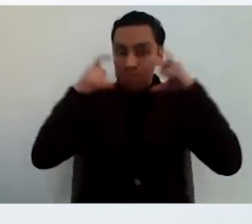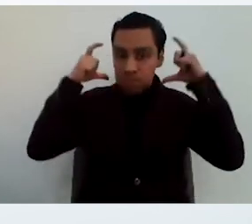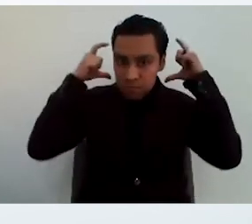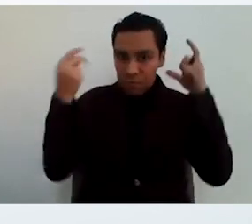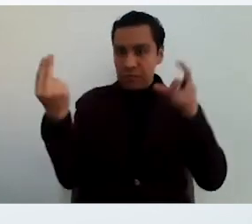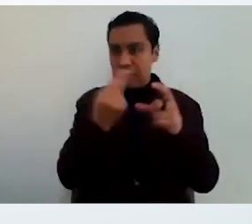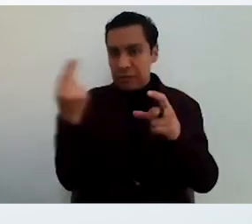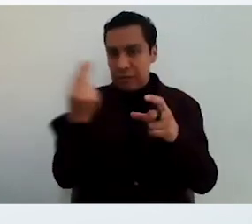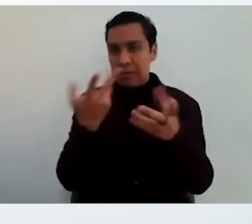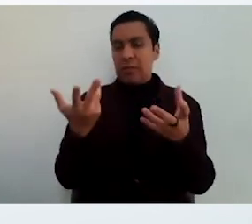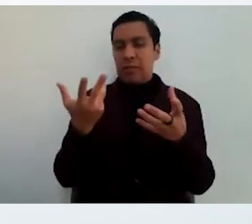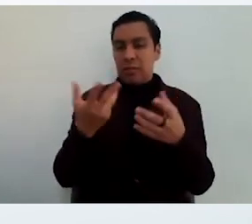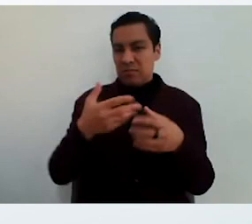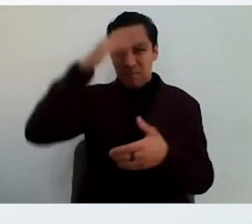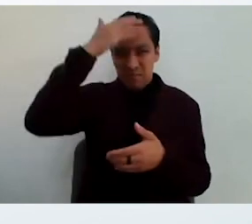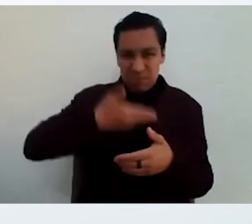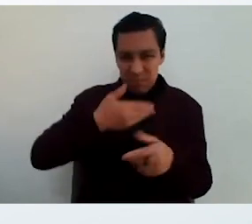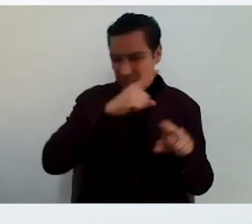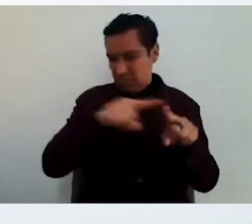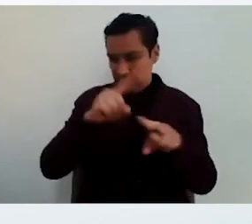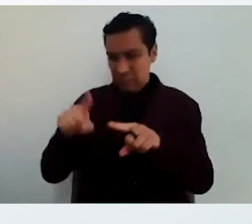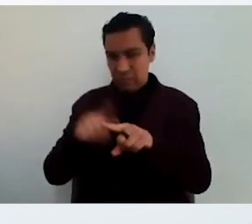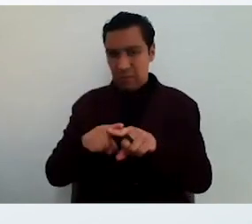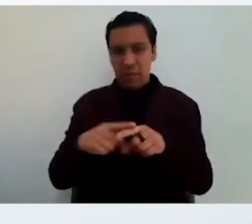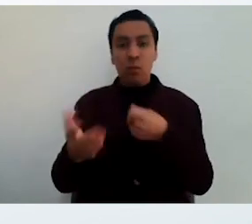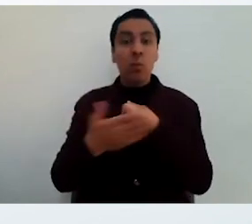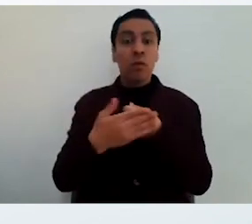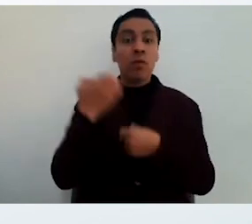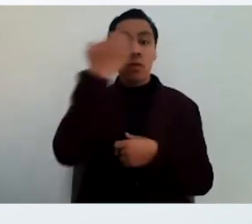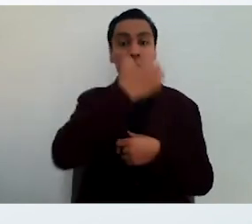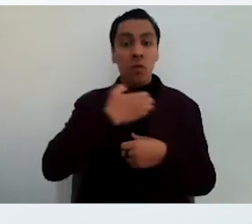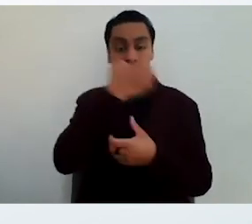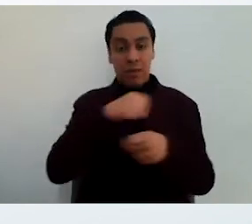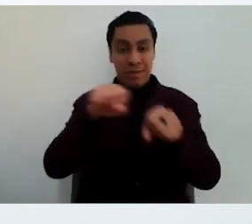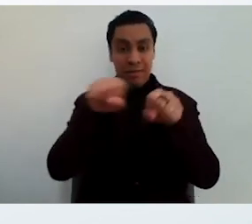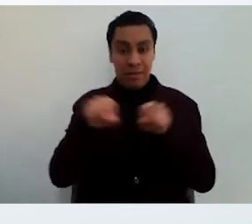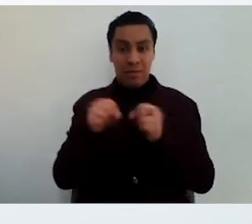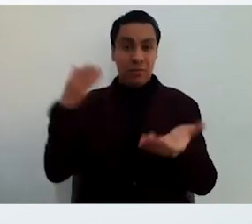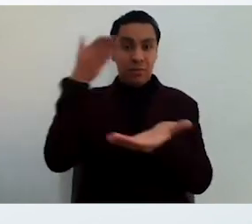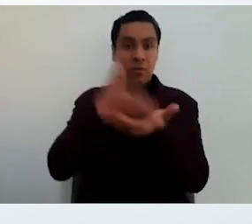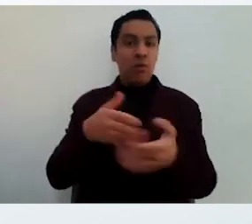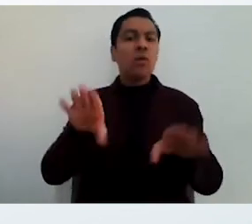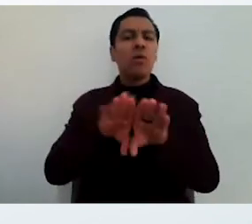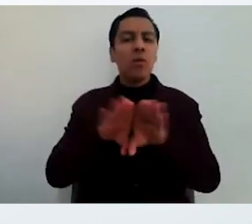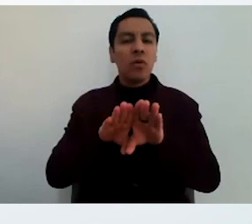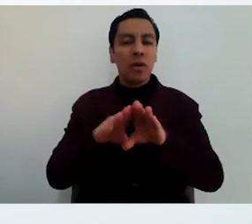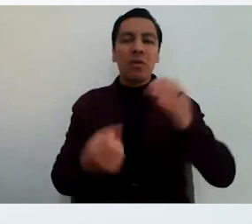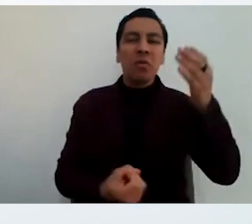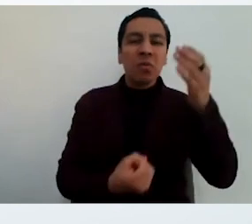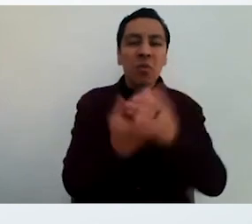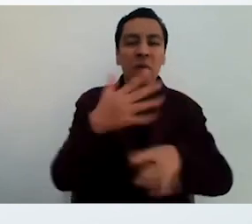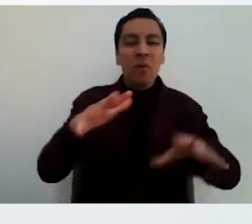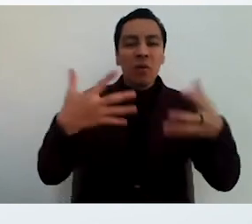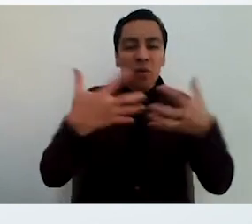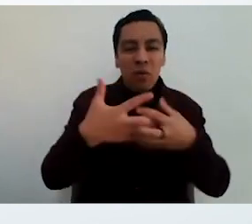los chavos que pues, van a ser muy capaces de resolver rápido y sin problemas la infección y nos